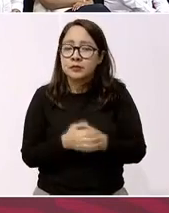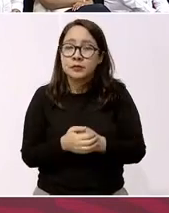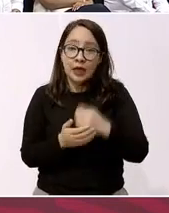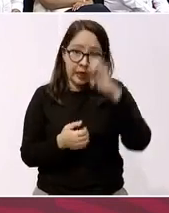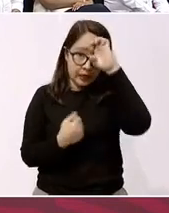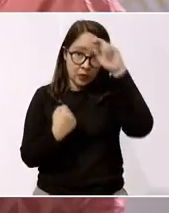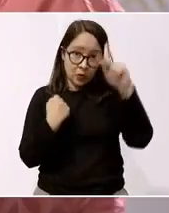europeos.